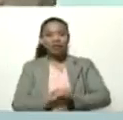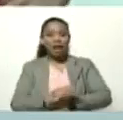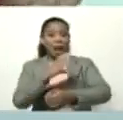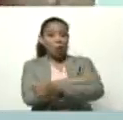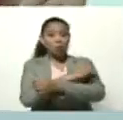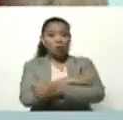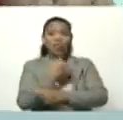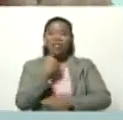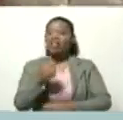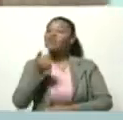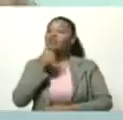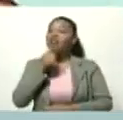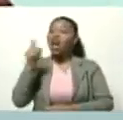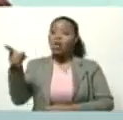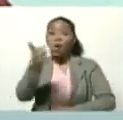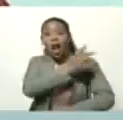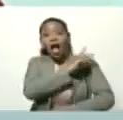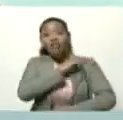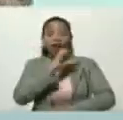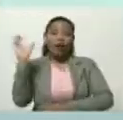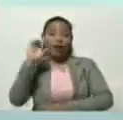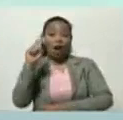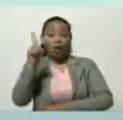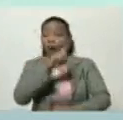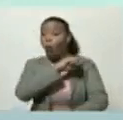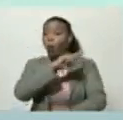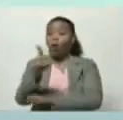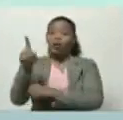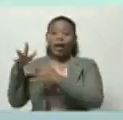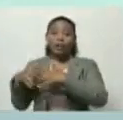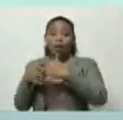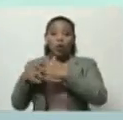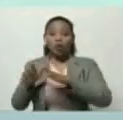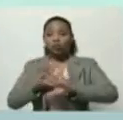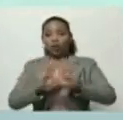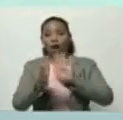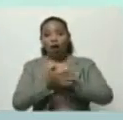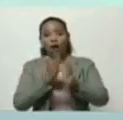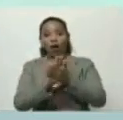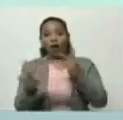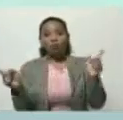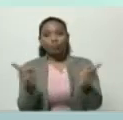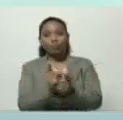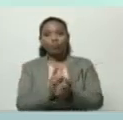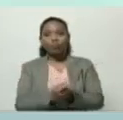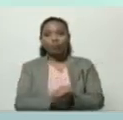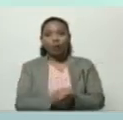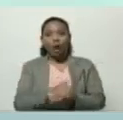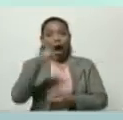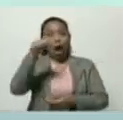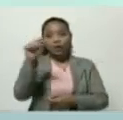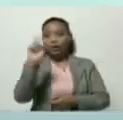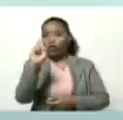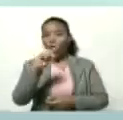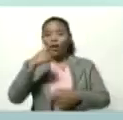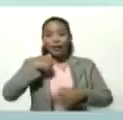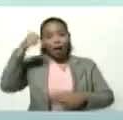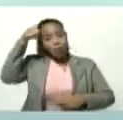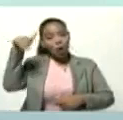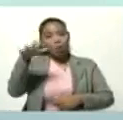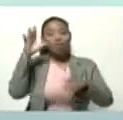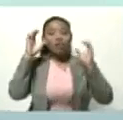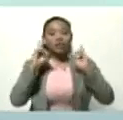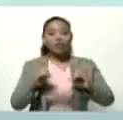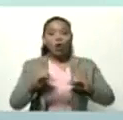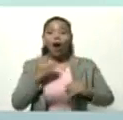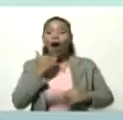definen quiénes van a ser los jefes desde Caracas por una orden que le dan a Estados Unidos. Aquí no, aquí es el pueblo quien decide, y cuando